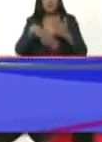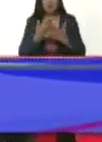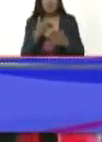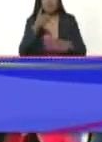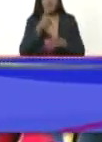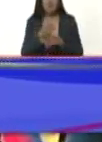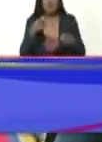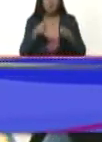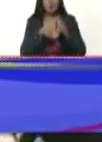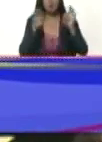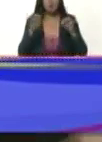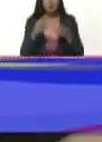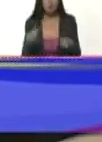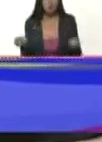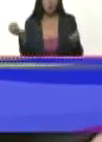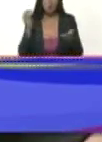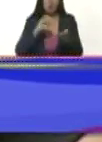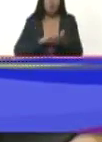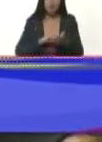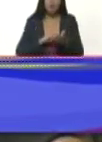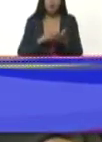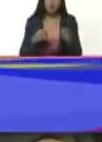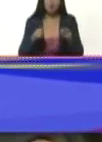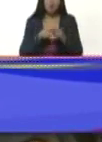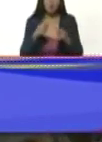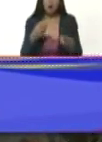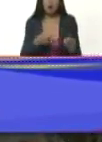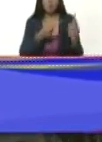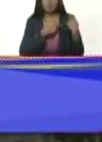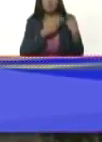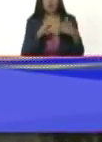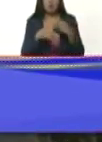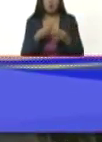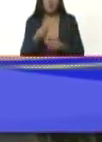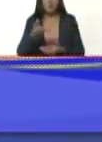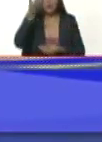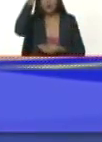fuera nuevamente repuesto en su cargo como rey.